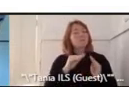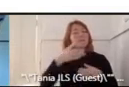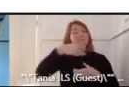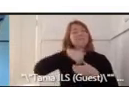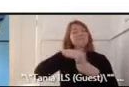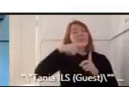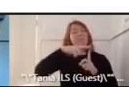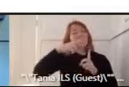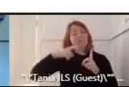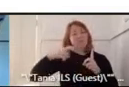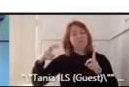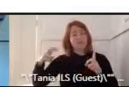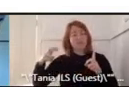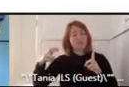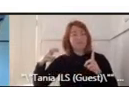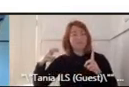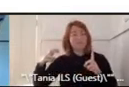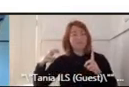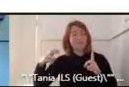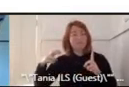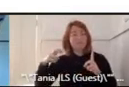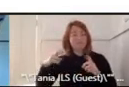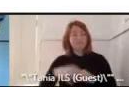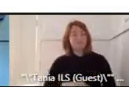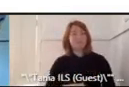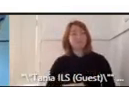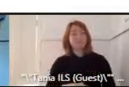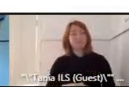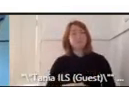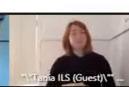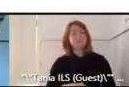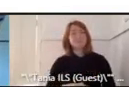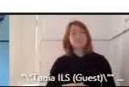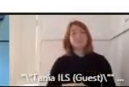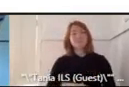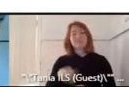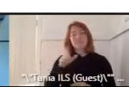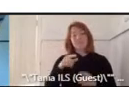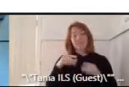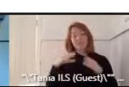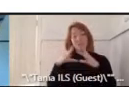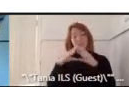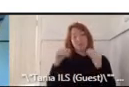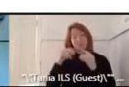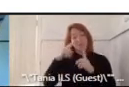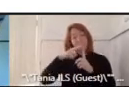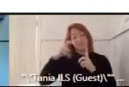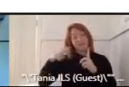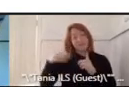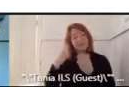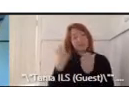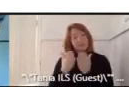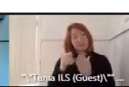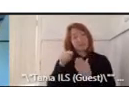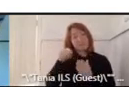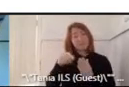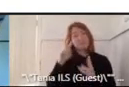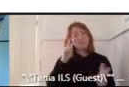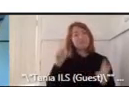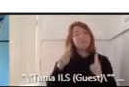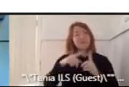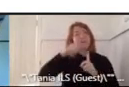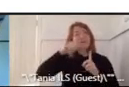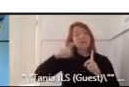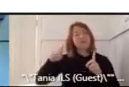física es la que menor proporción de alumnas matriculadas tiene, como podéis ver en esta gráfica que